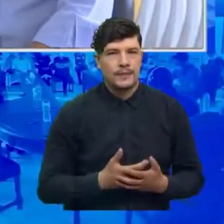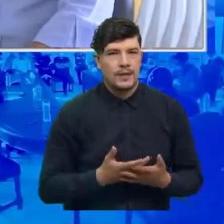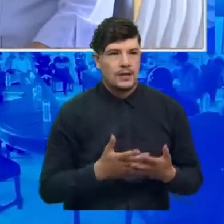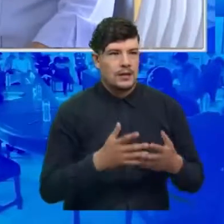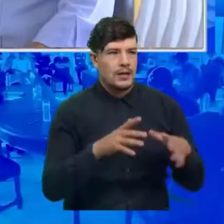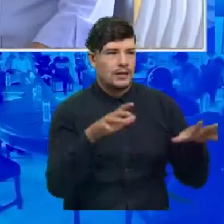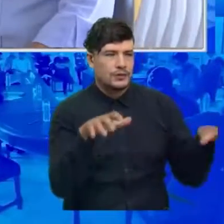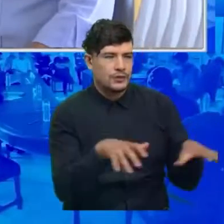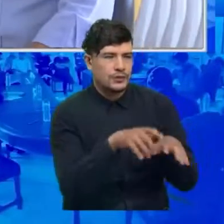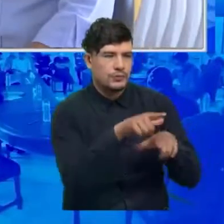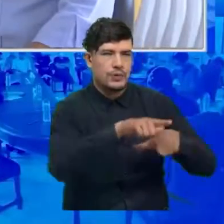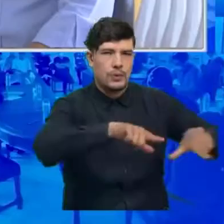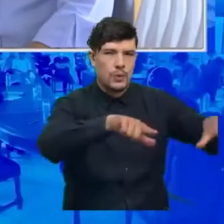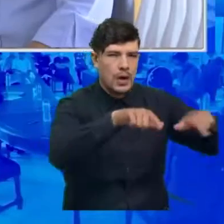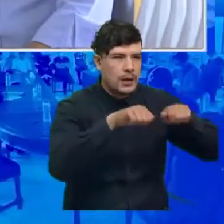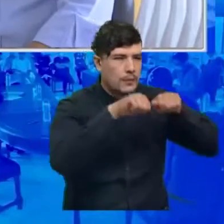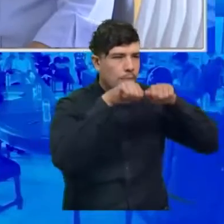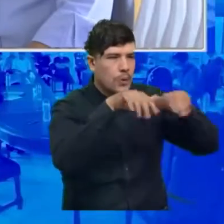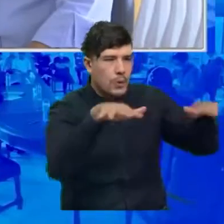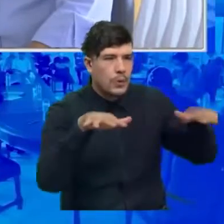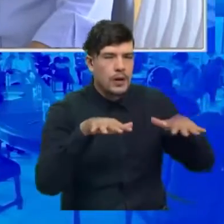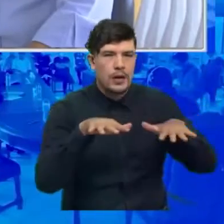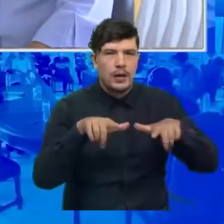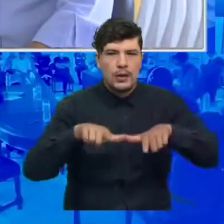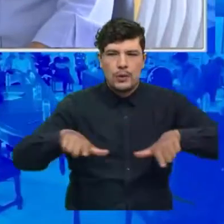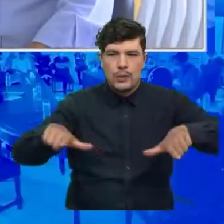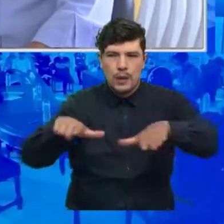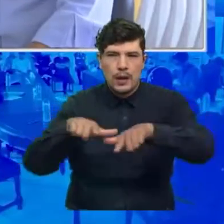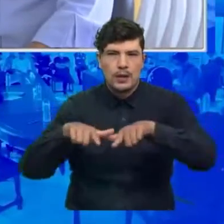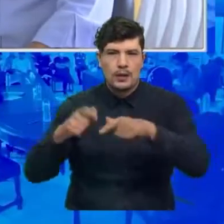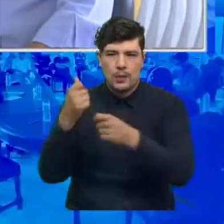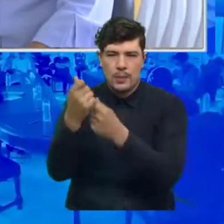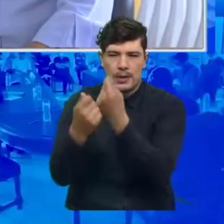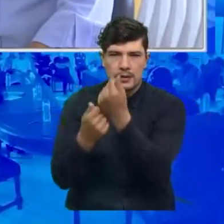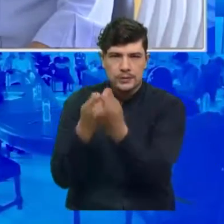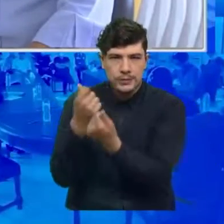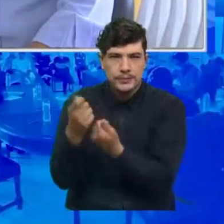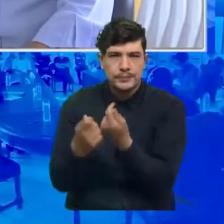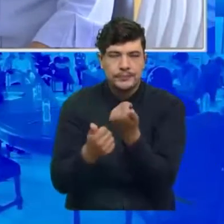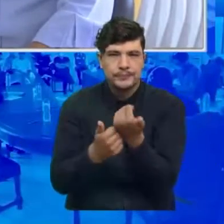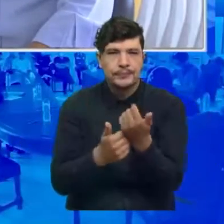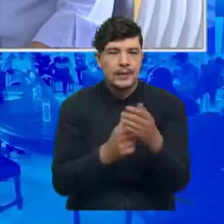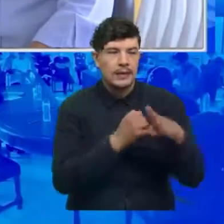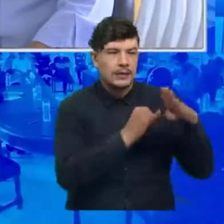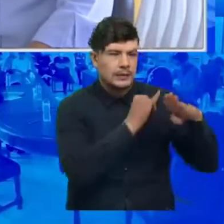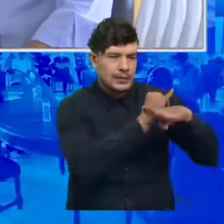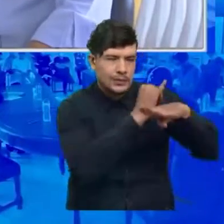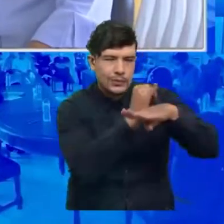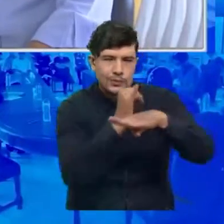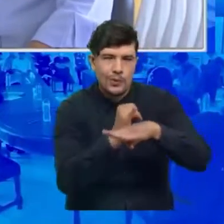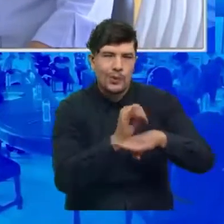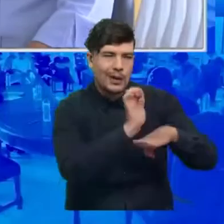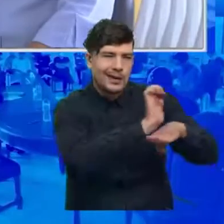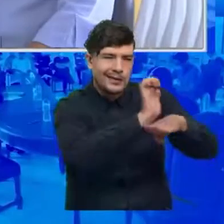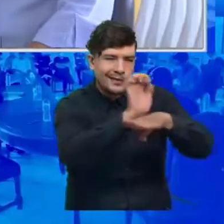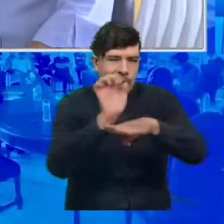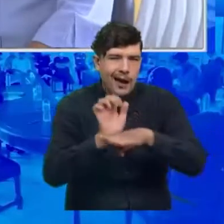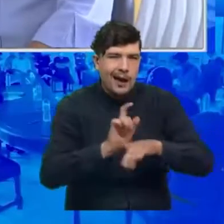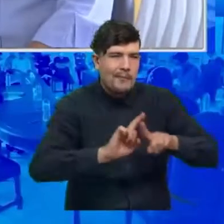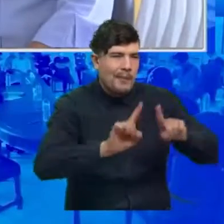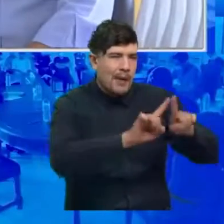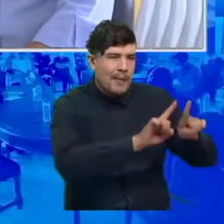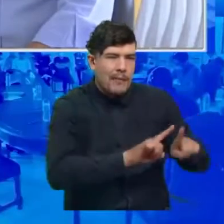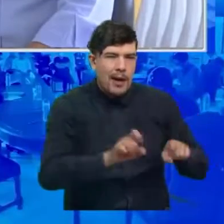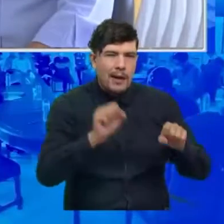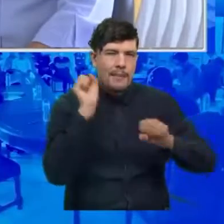públicos contra el comercio con instalaciones de las diferentes instituciones sino también de rechazar